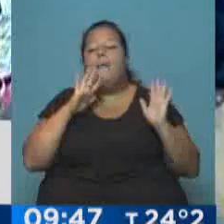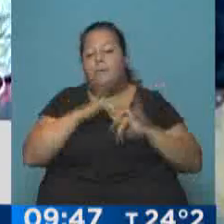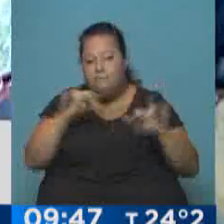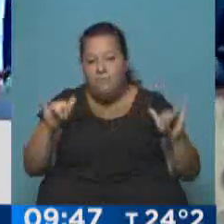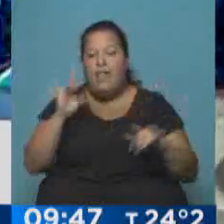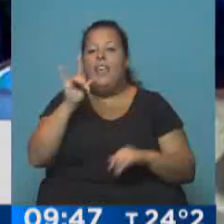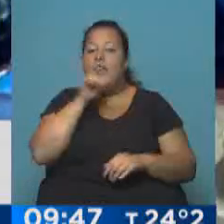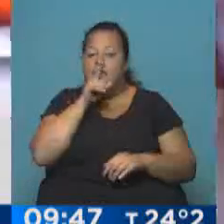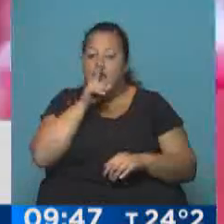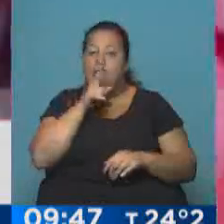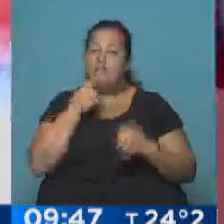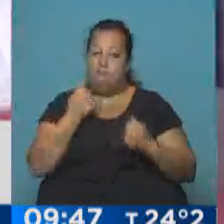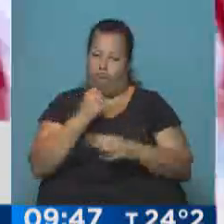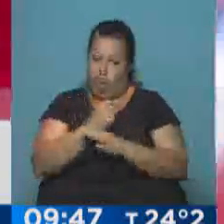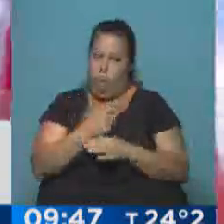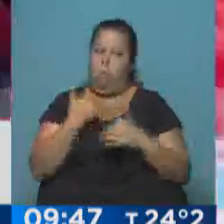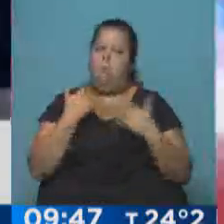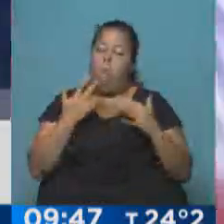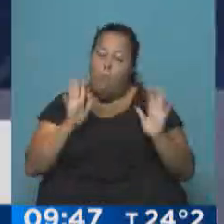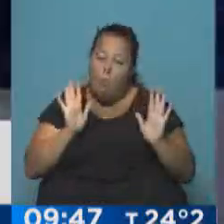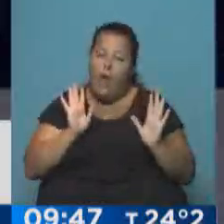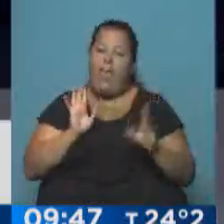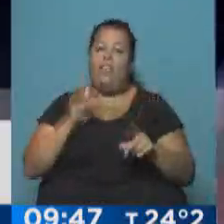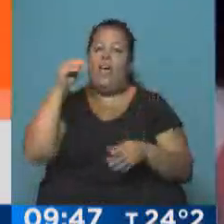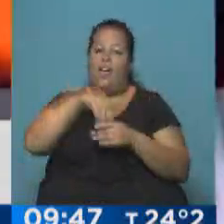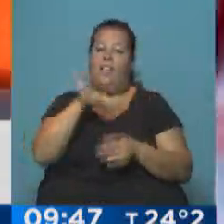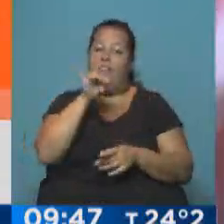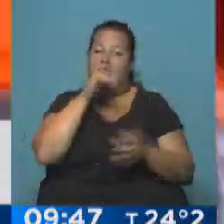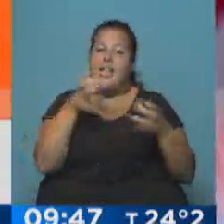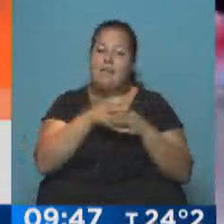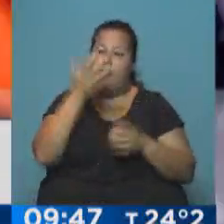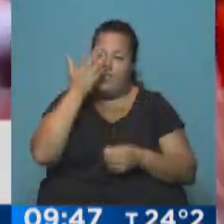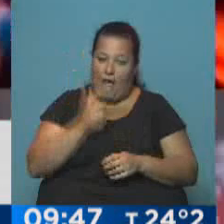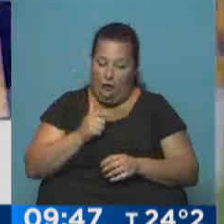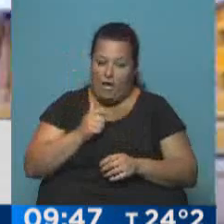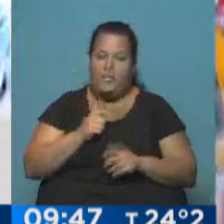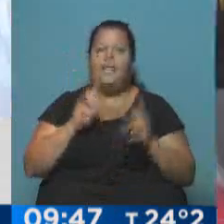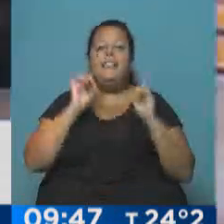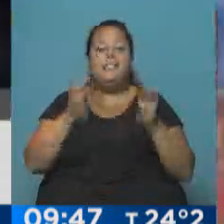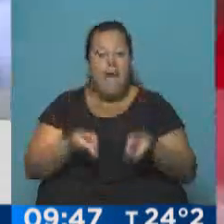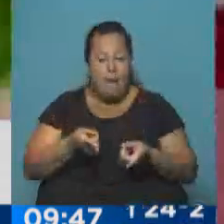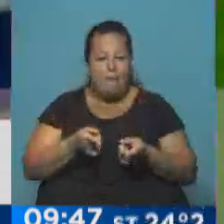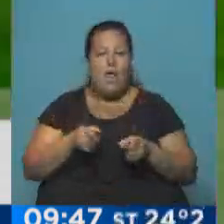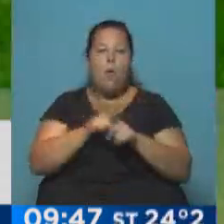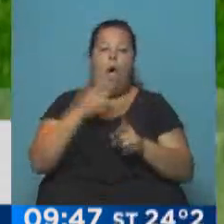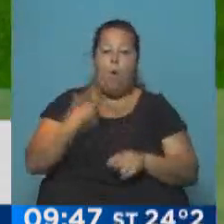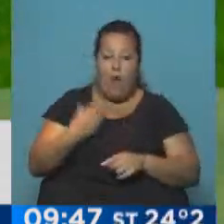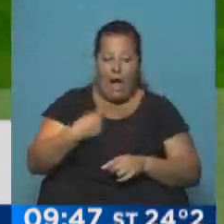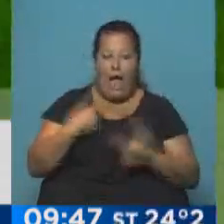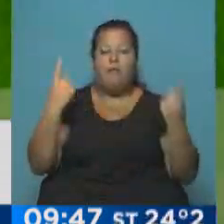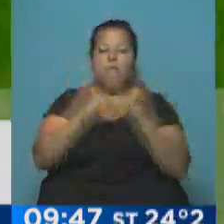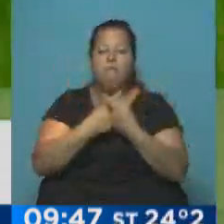Un técnico capacitado que va a tener la chance de dirigir un gran equipo como San Lorenzo, que también, tanto como Huracán, jugarán la